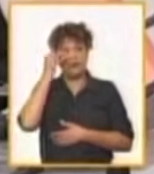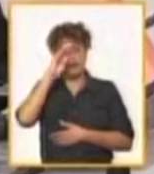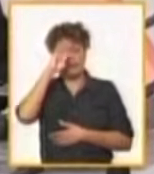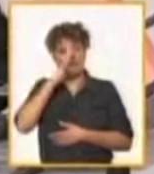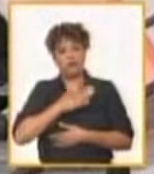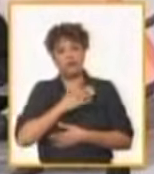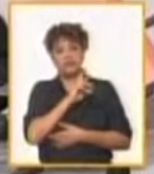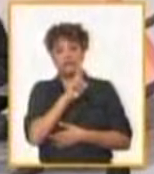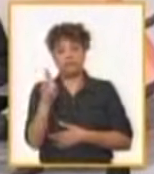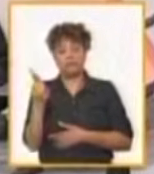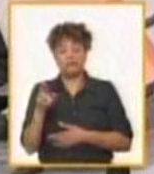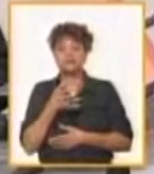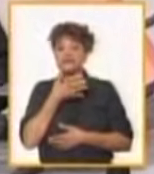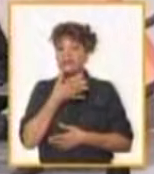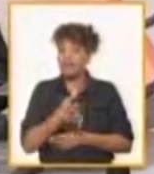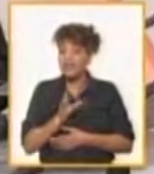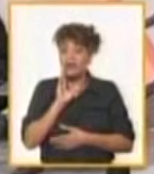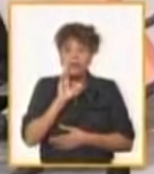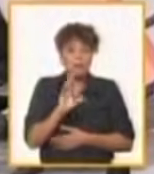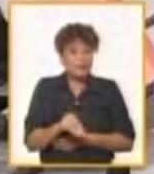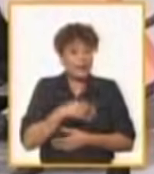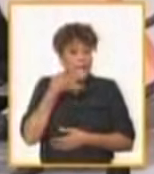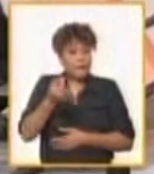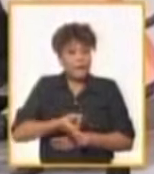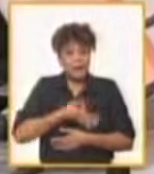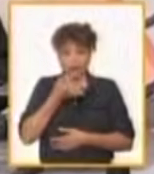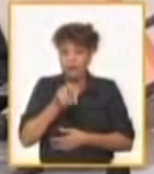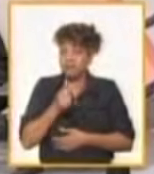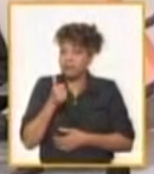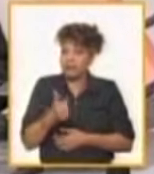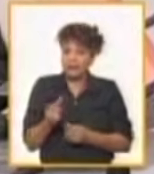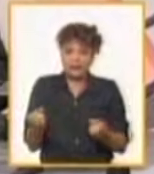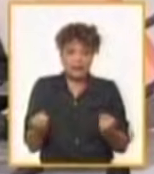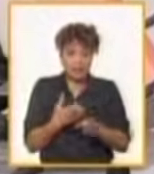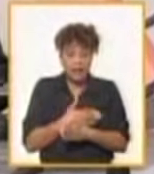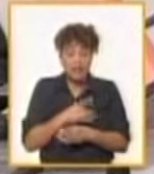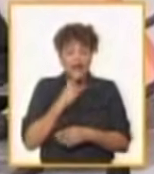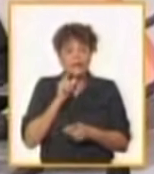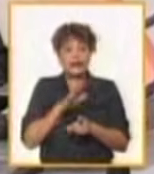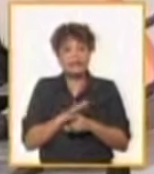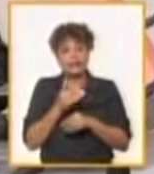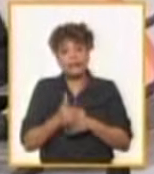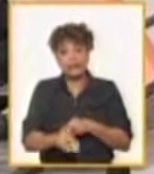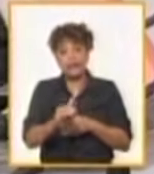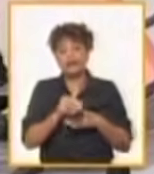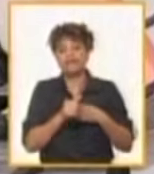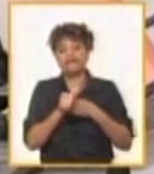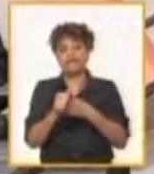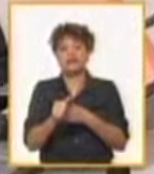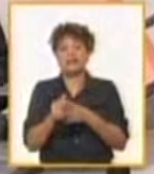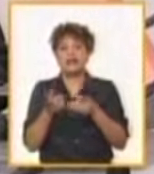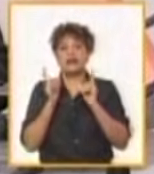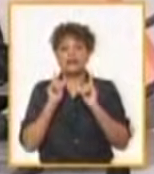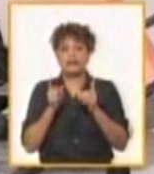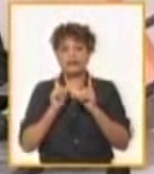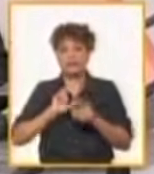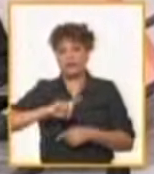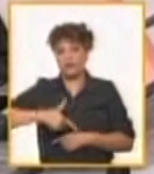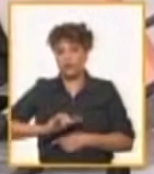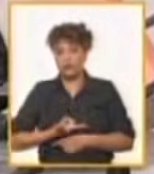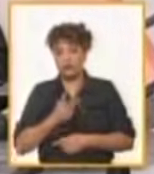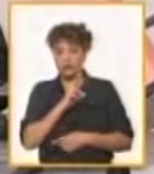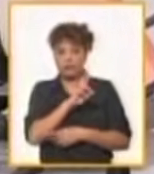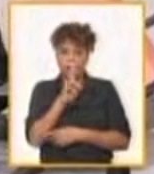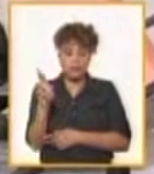entendió Fidel desde bien temprano y eso también pues condujo los caminos de la política cultural de la revolución, que hoy